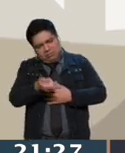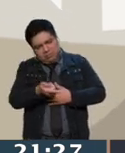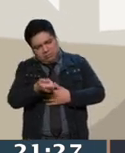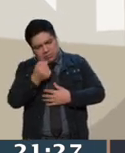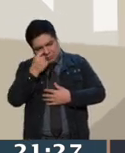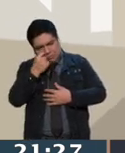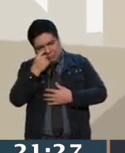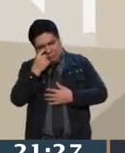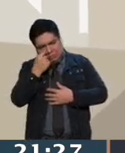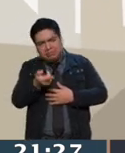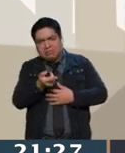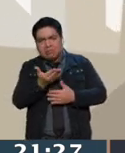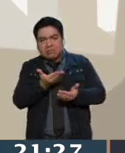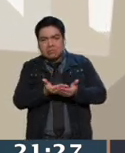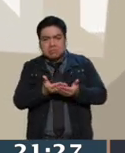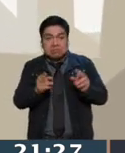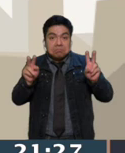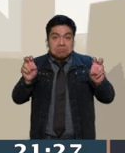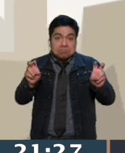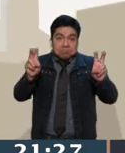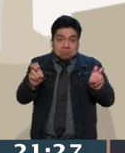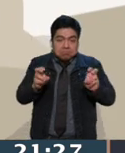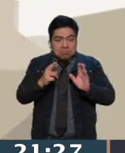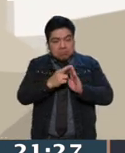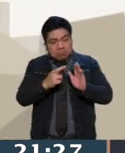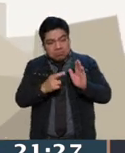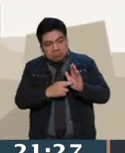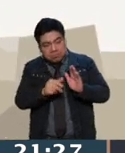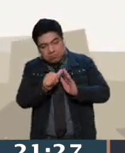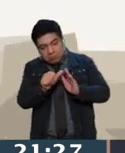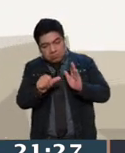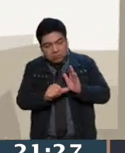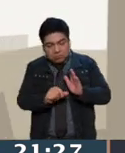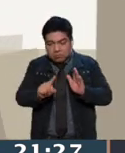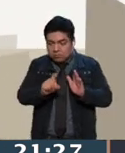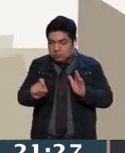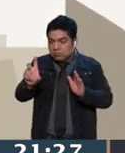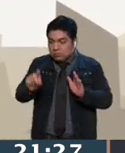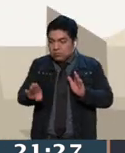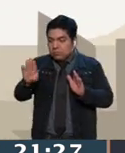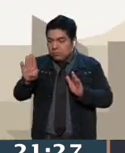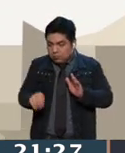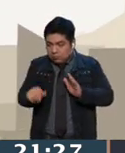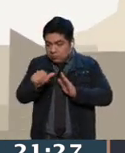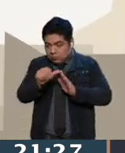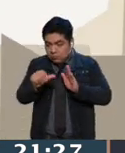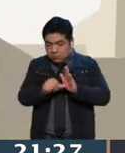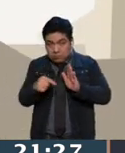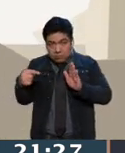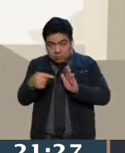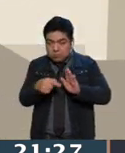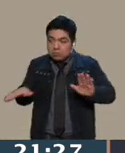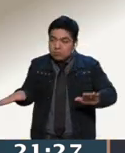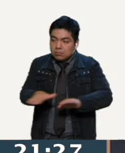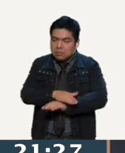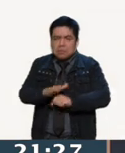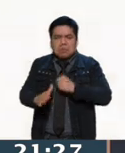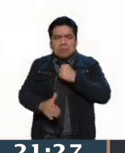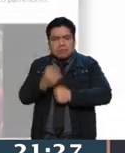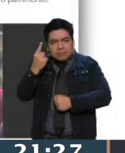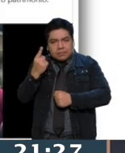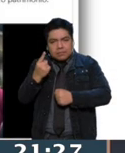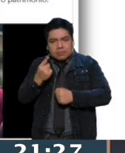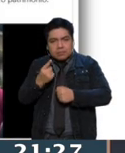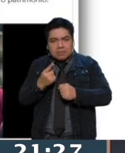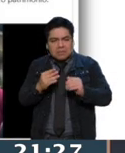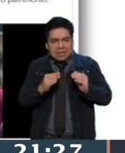propone reformar el artículo 139 de la Constitución actual para eliminar la